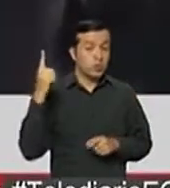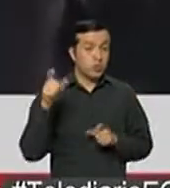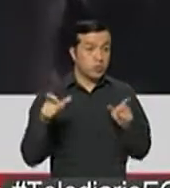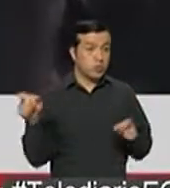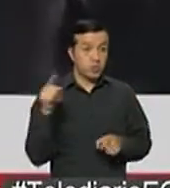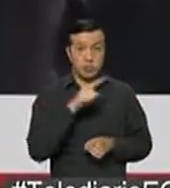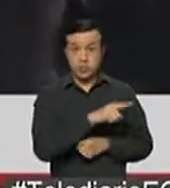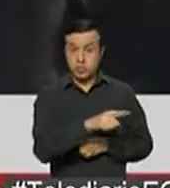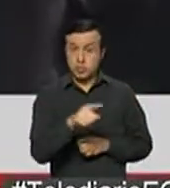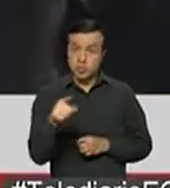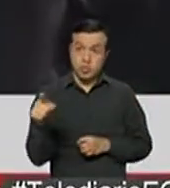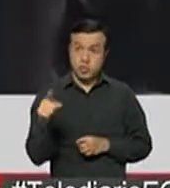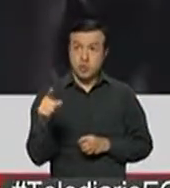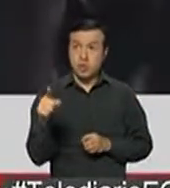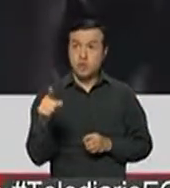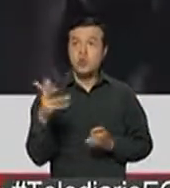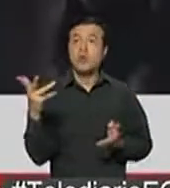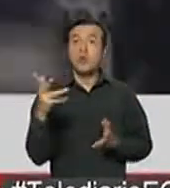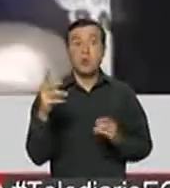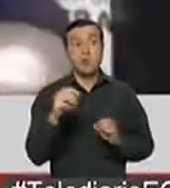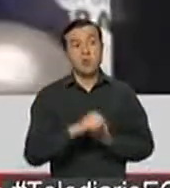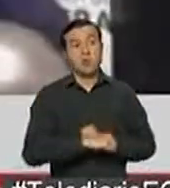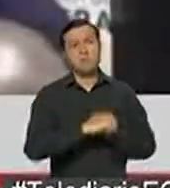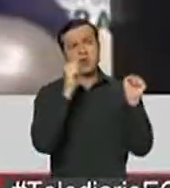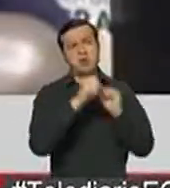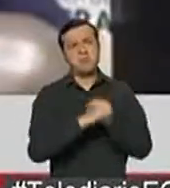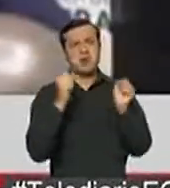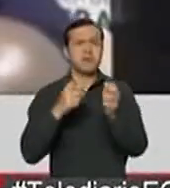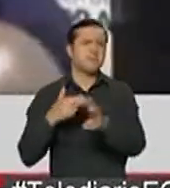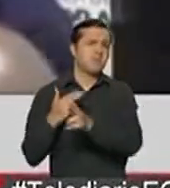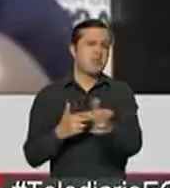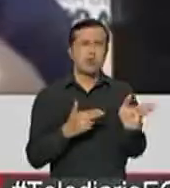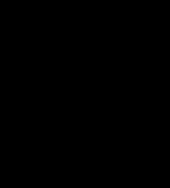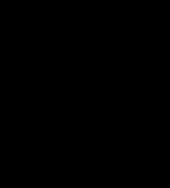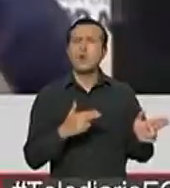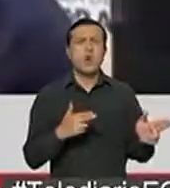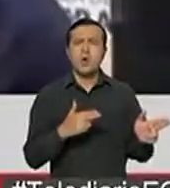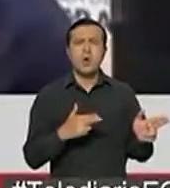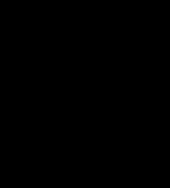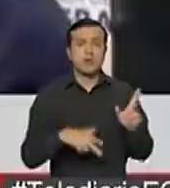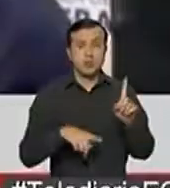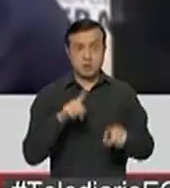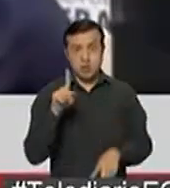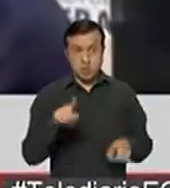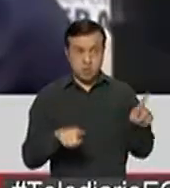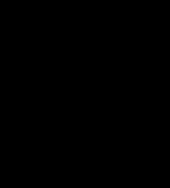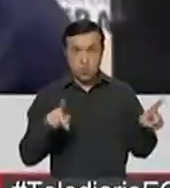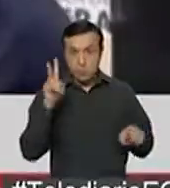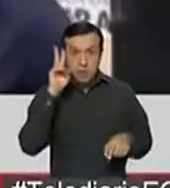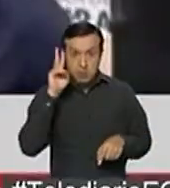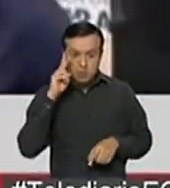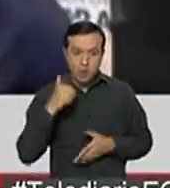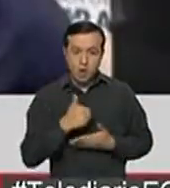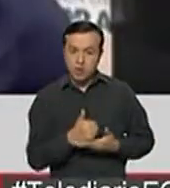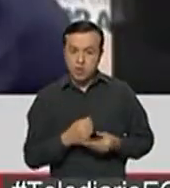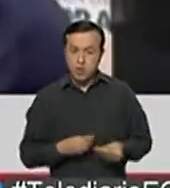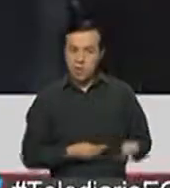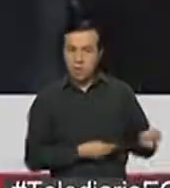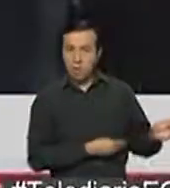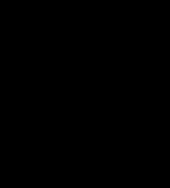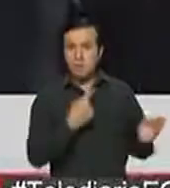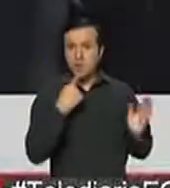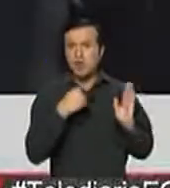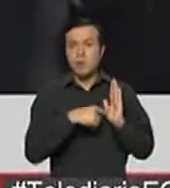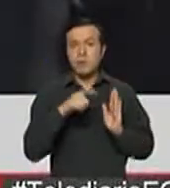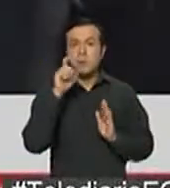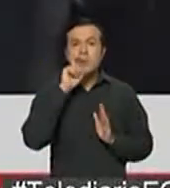que detonan bombas y tiran armas, sino las redes que los facilitan. Vean, por ejemplo, el régimen de Maduro,